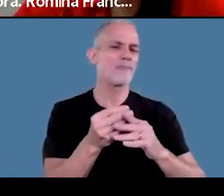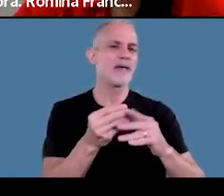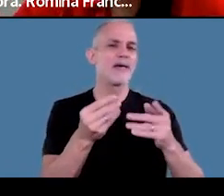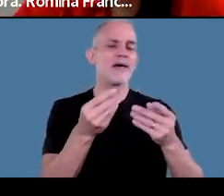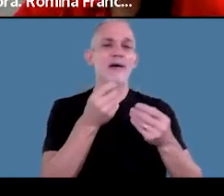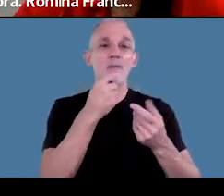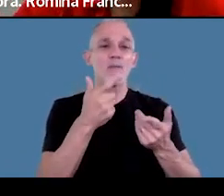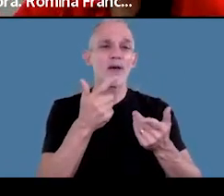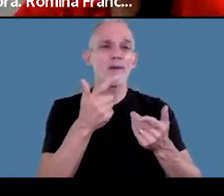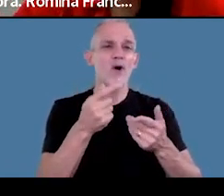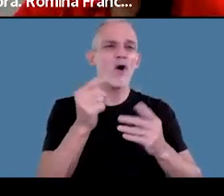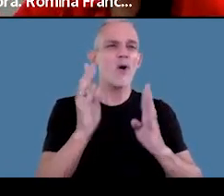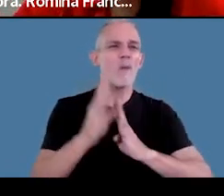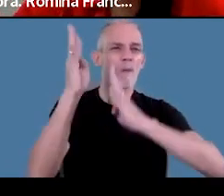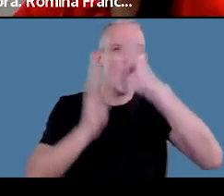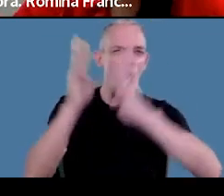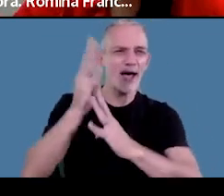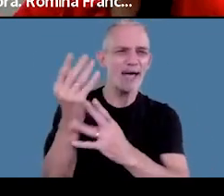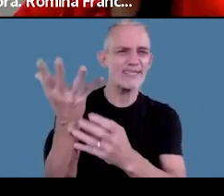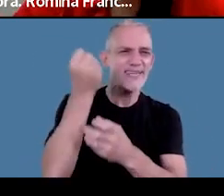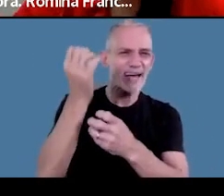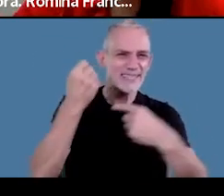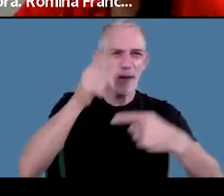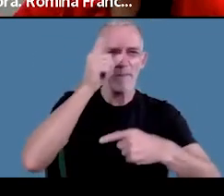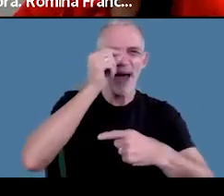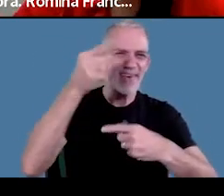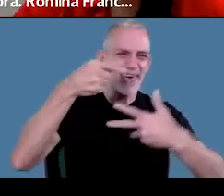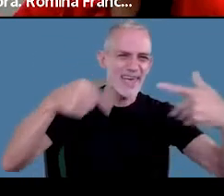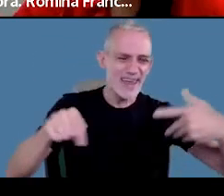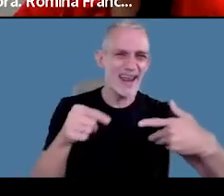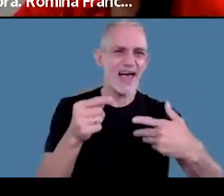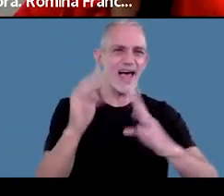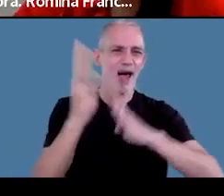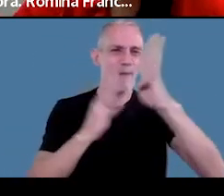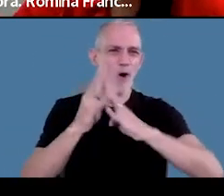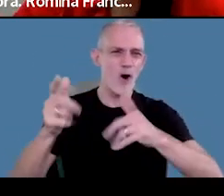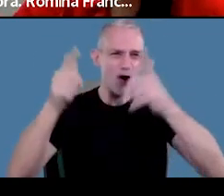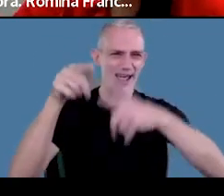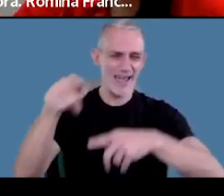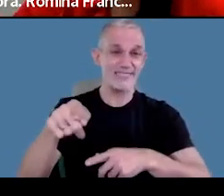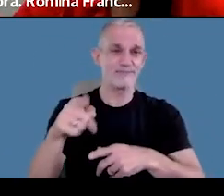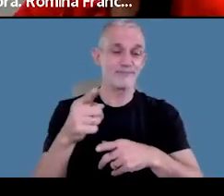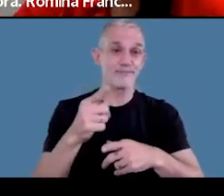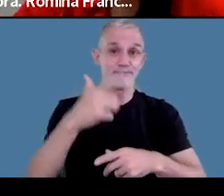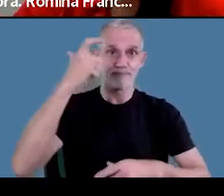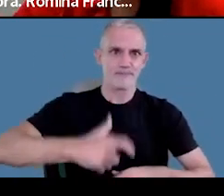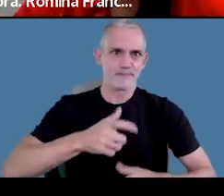explotación forestal, en el caso de este tipo de sujetos, este tipo